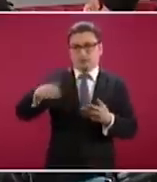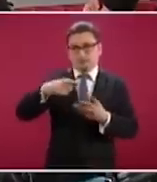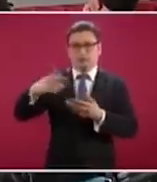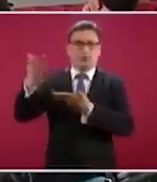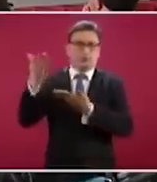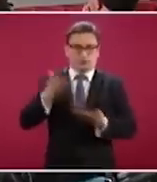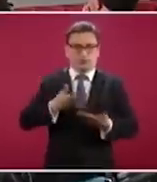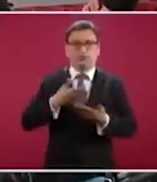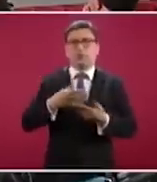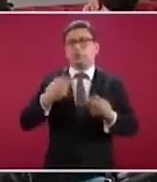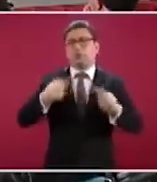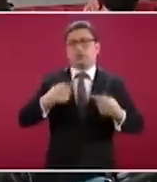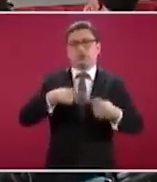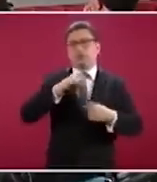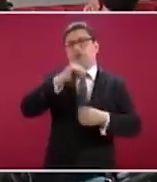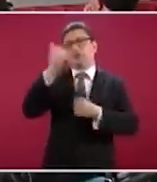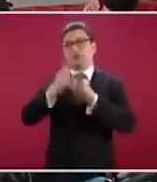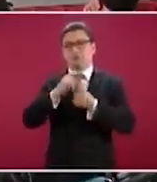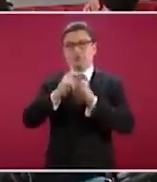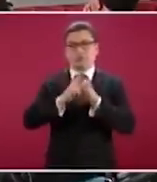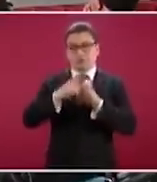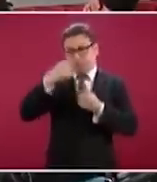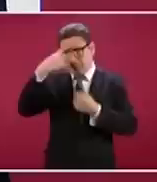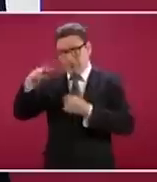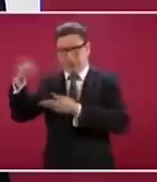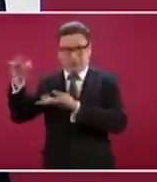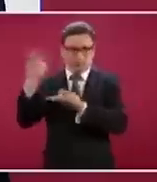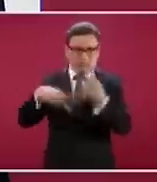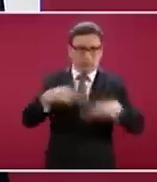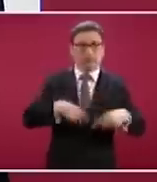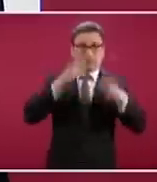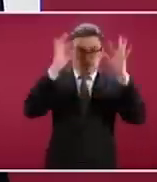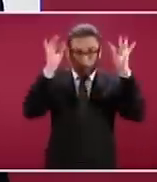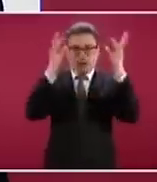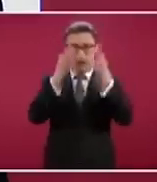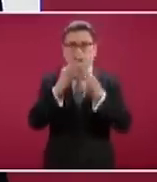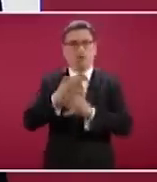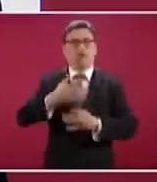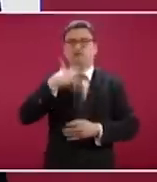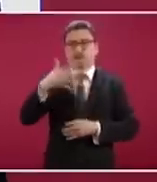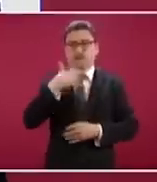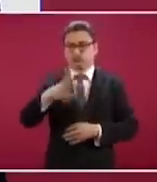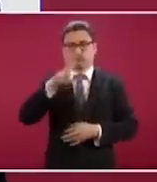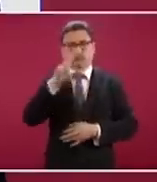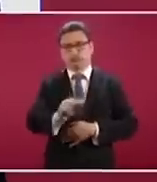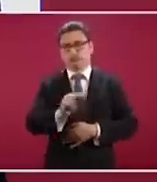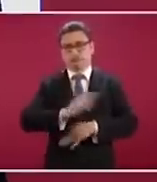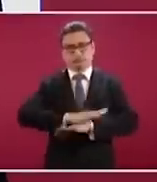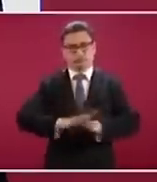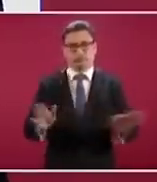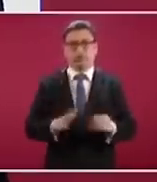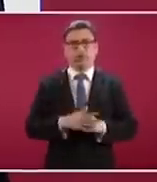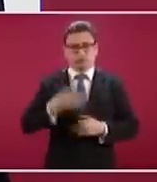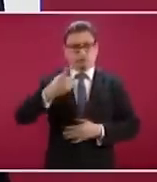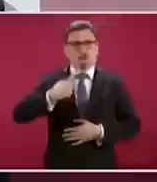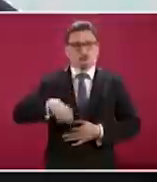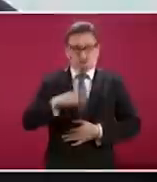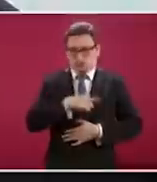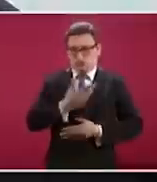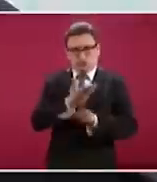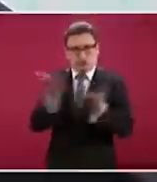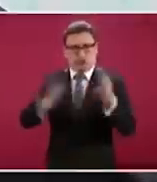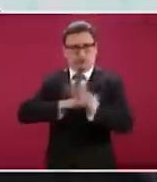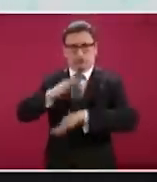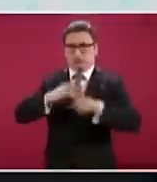paisanos. Reitero y rectifico, en aduanas no cabe la corrupción. Concreto, vamos a tratar a los